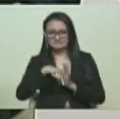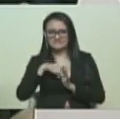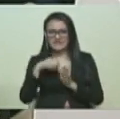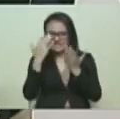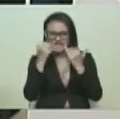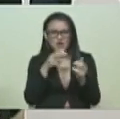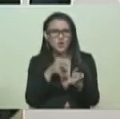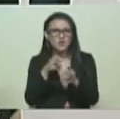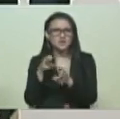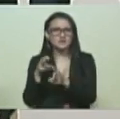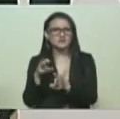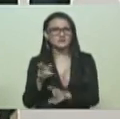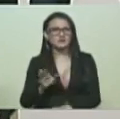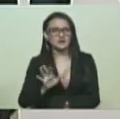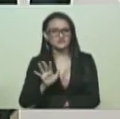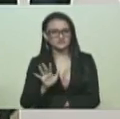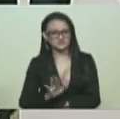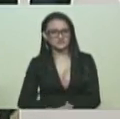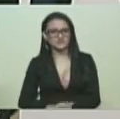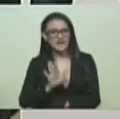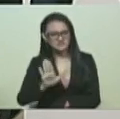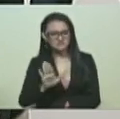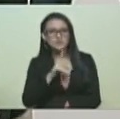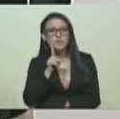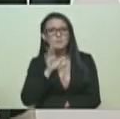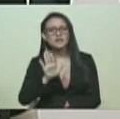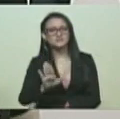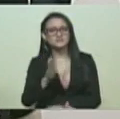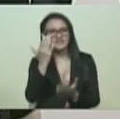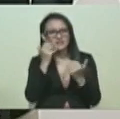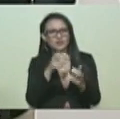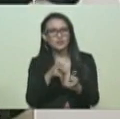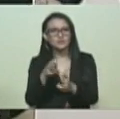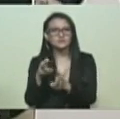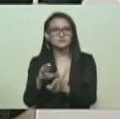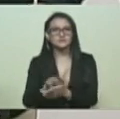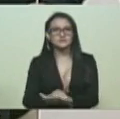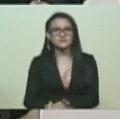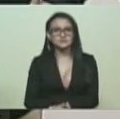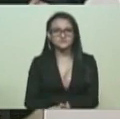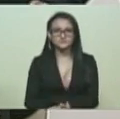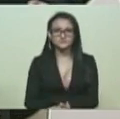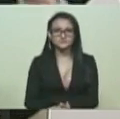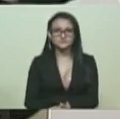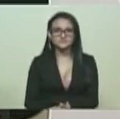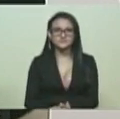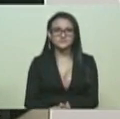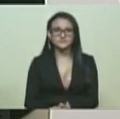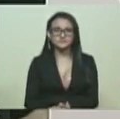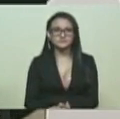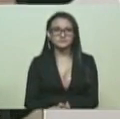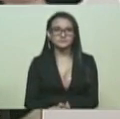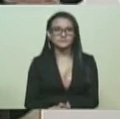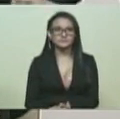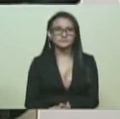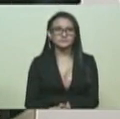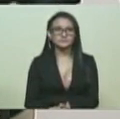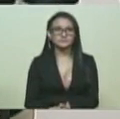terroristas, y así lo denunciamos. Fíjense ustedes lo que han provocado en esa